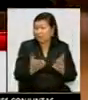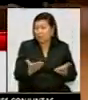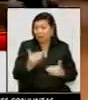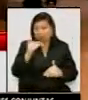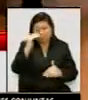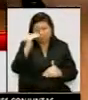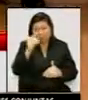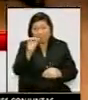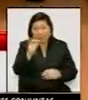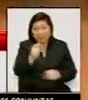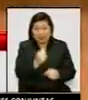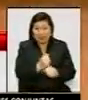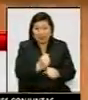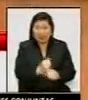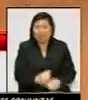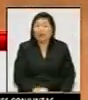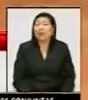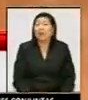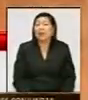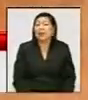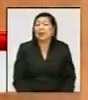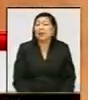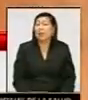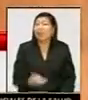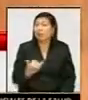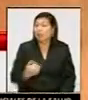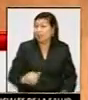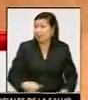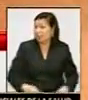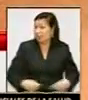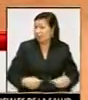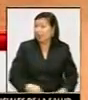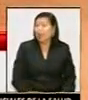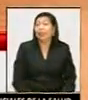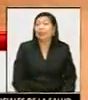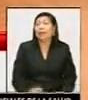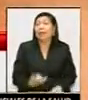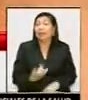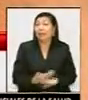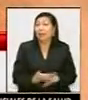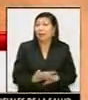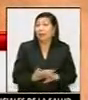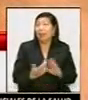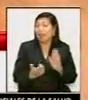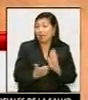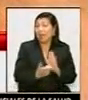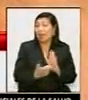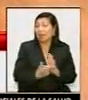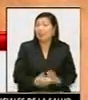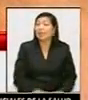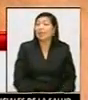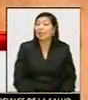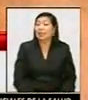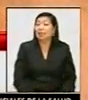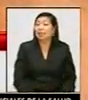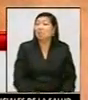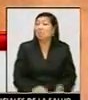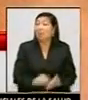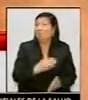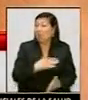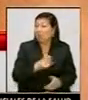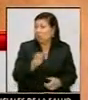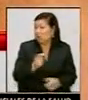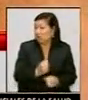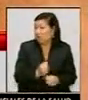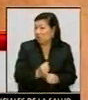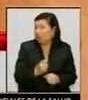interés de los trabajadores. Entonces, este debate sobre esta ley, que es importante también, que va a favorecer a muchos